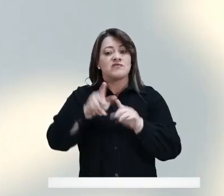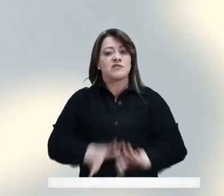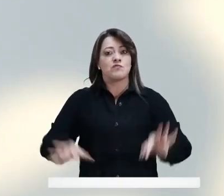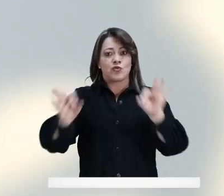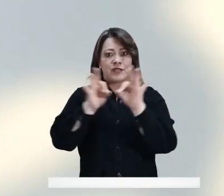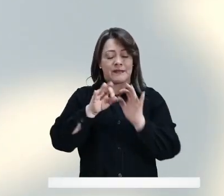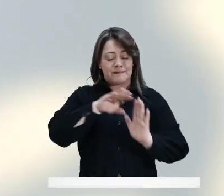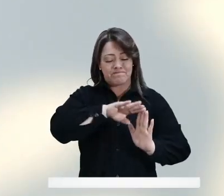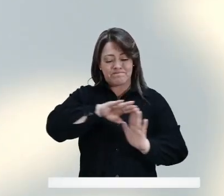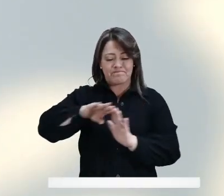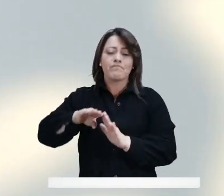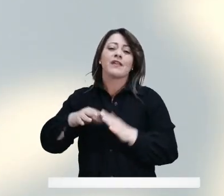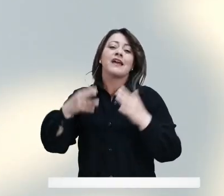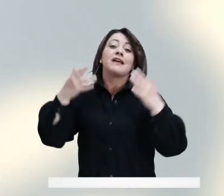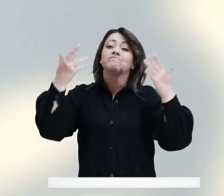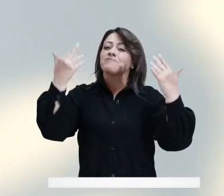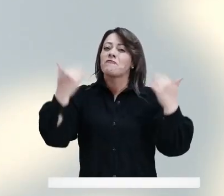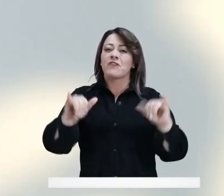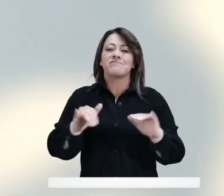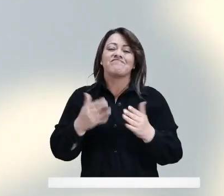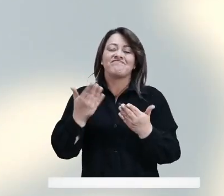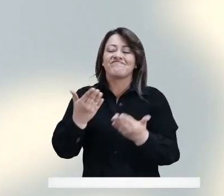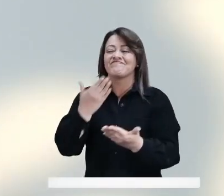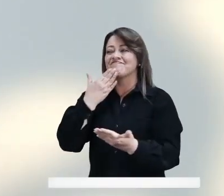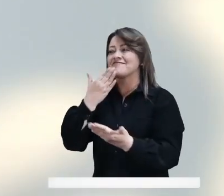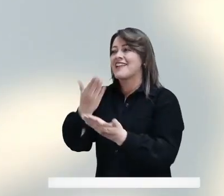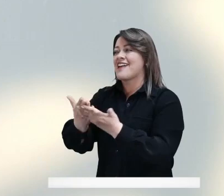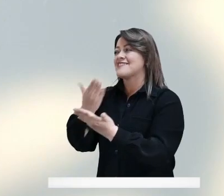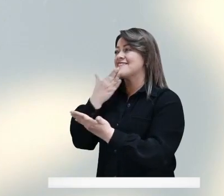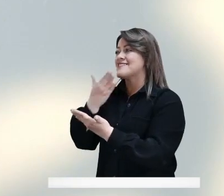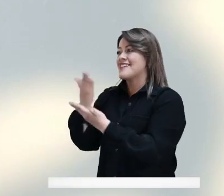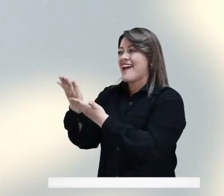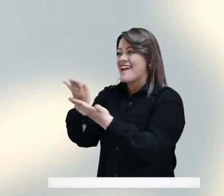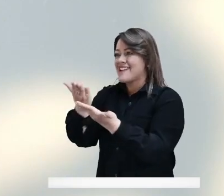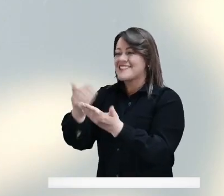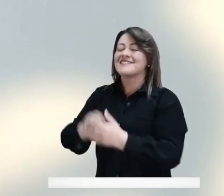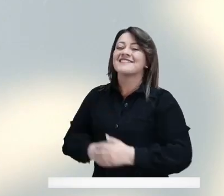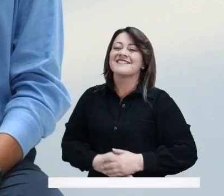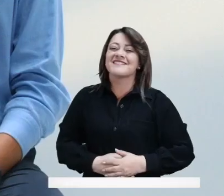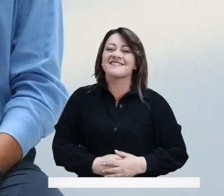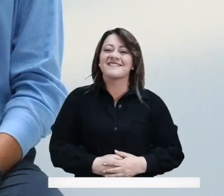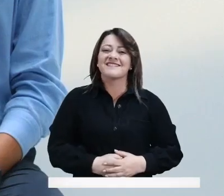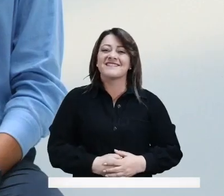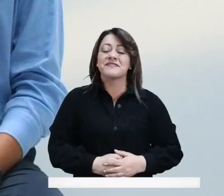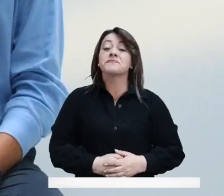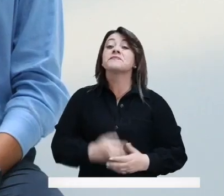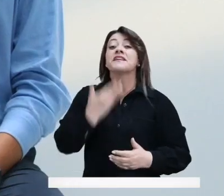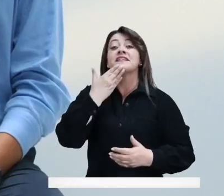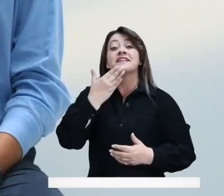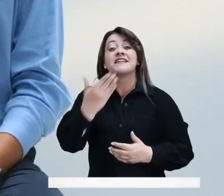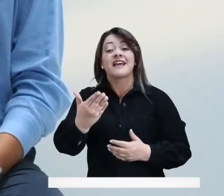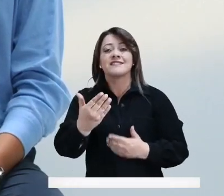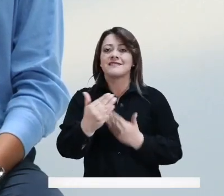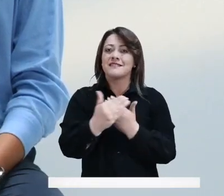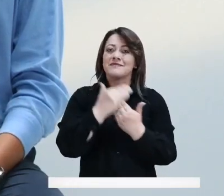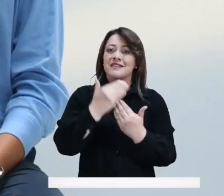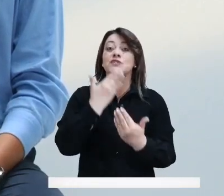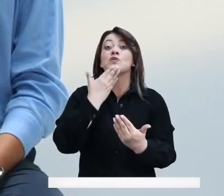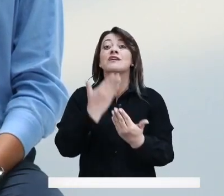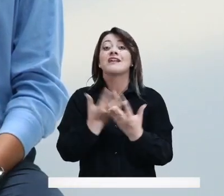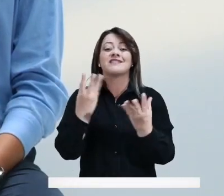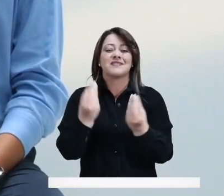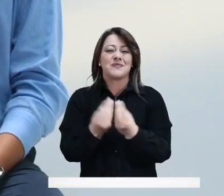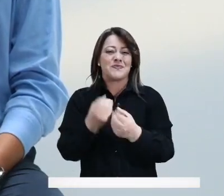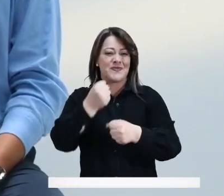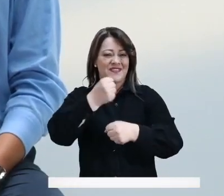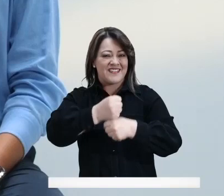al final de este capítulo. Al concejal Armando Gutiérrez, muchísimas gracias por habernos acompañado. No, gracias a ti, gracias a todo